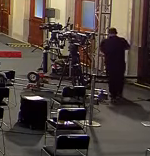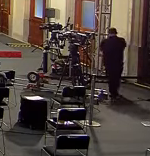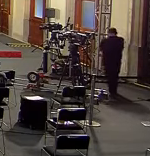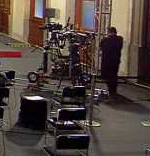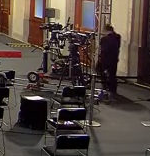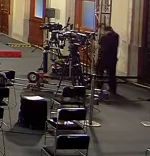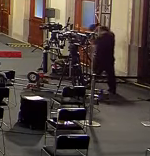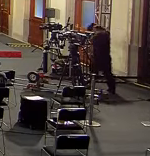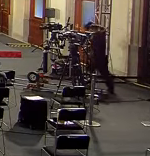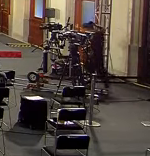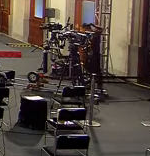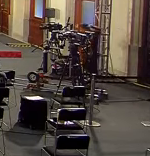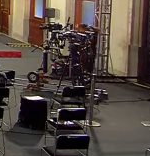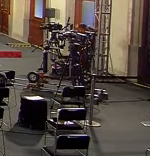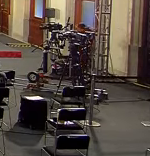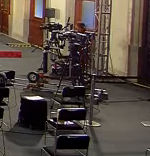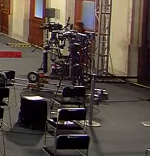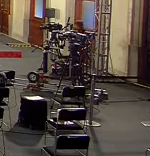ah